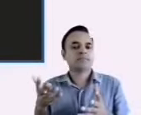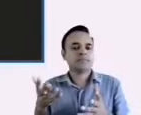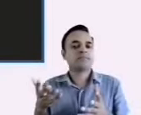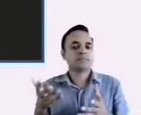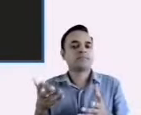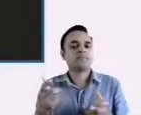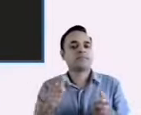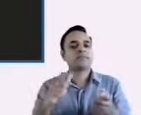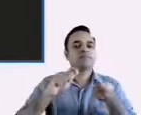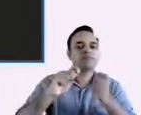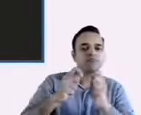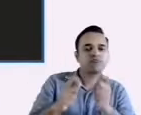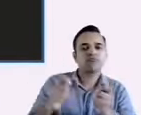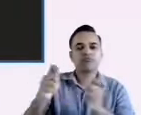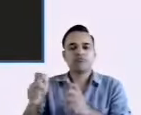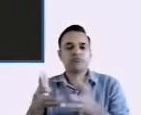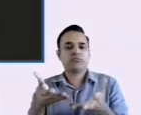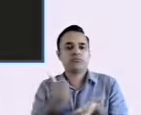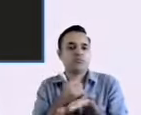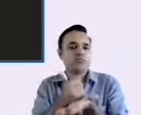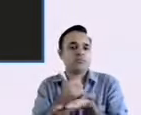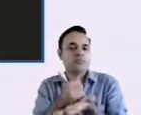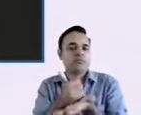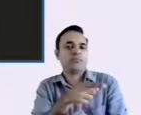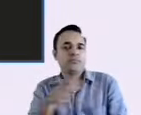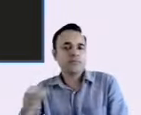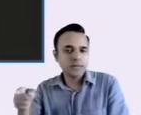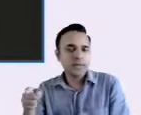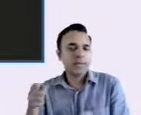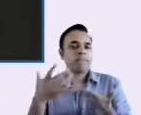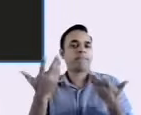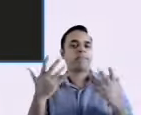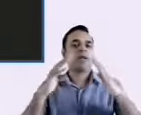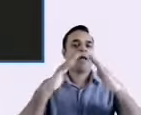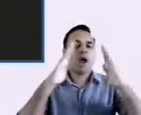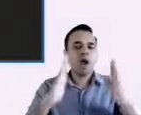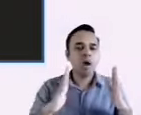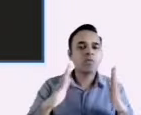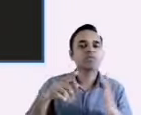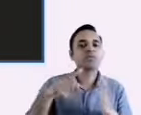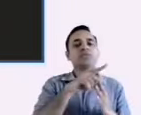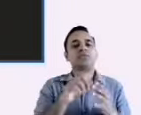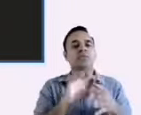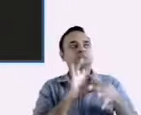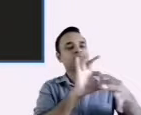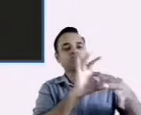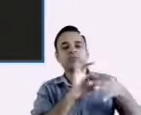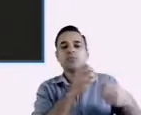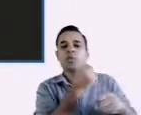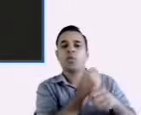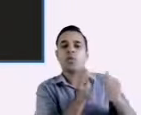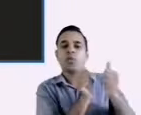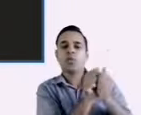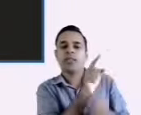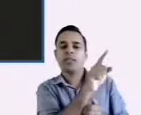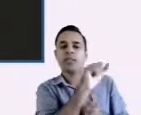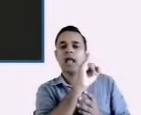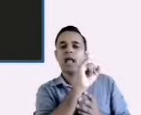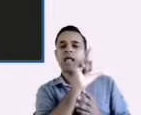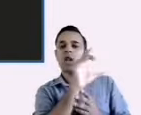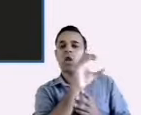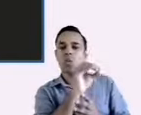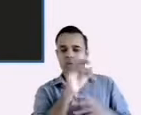en los riesgos sísmicos relacionados con la estabilidad del suelo las lluvias intensas y los riesgos